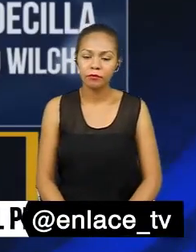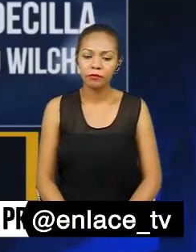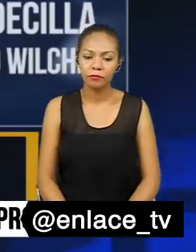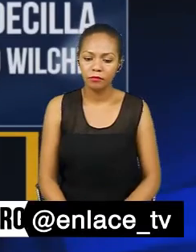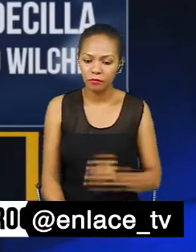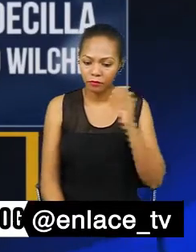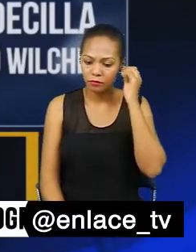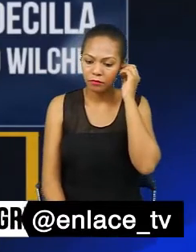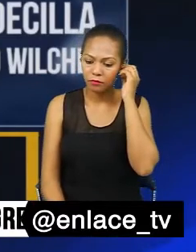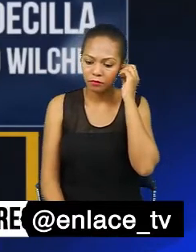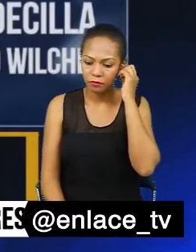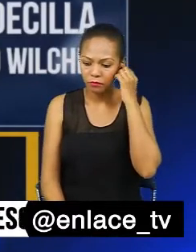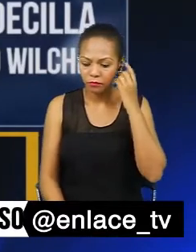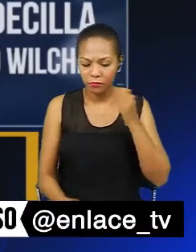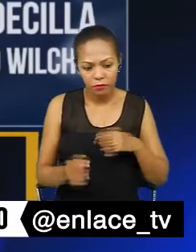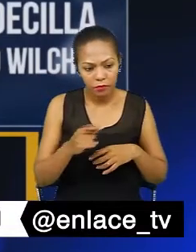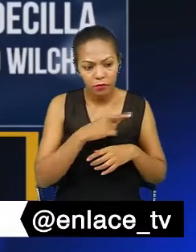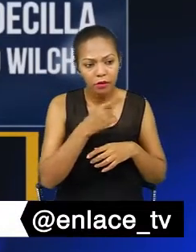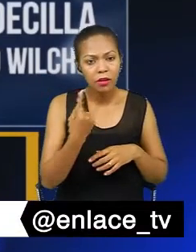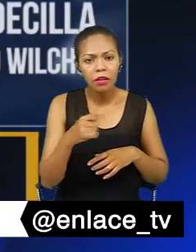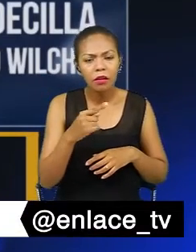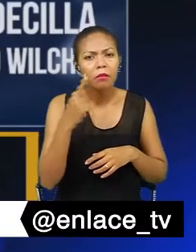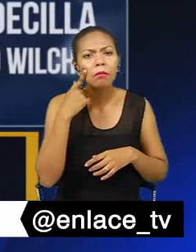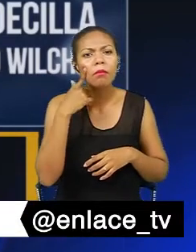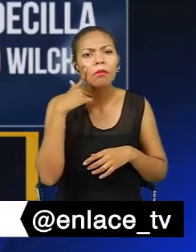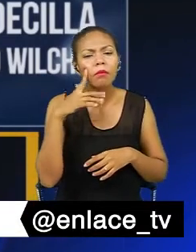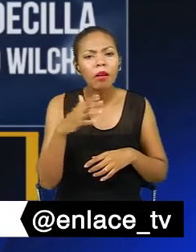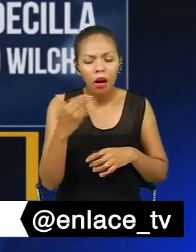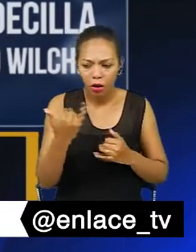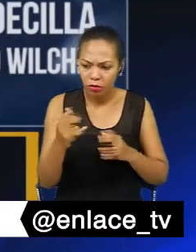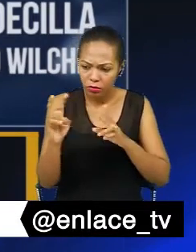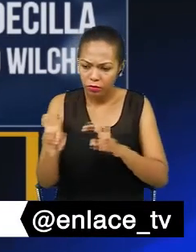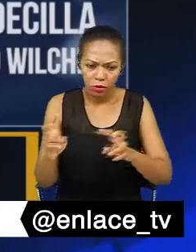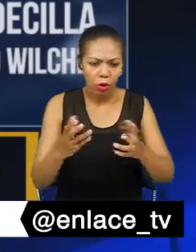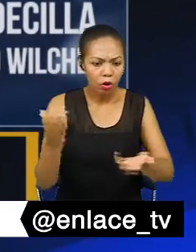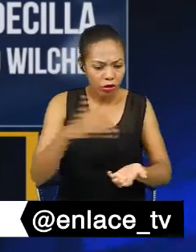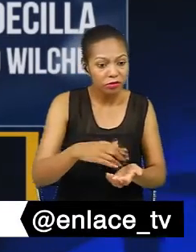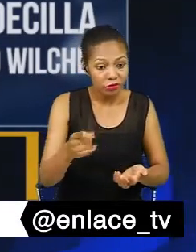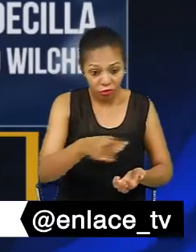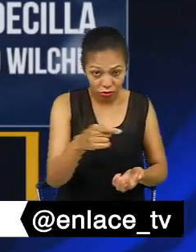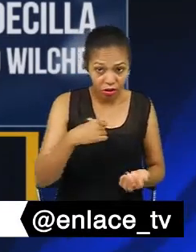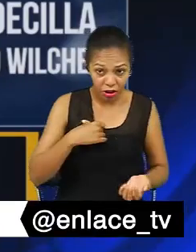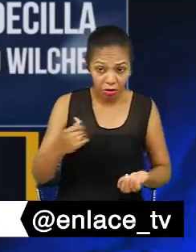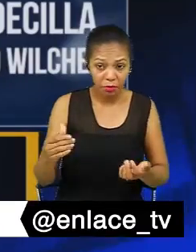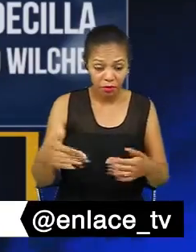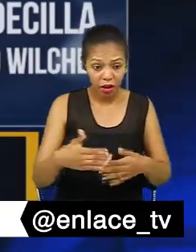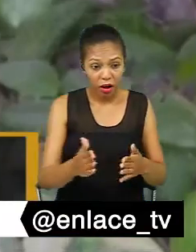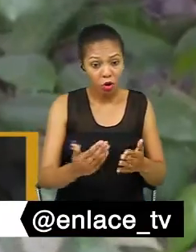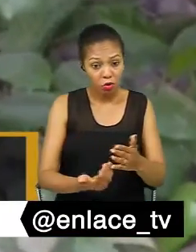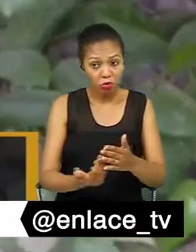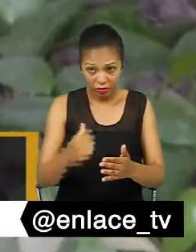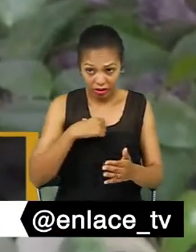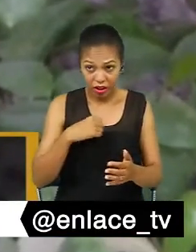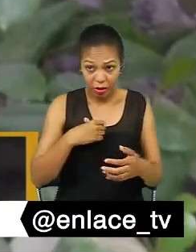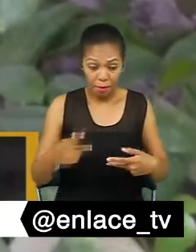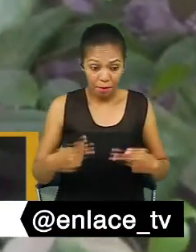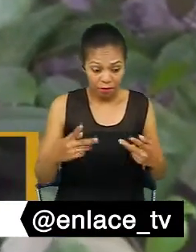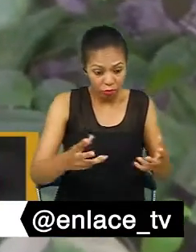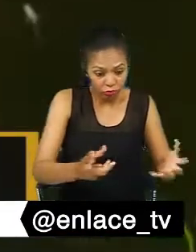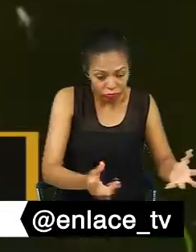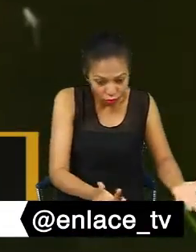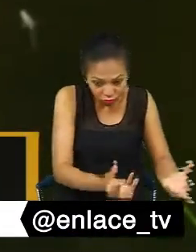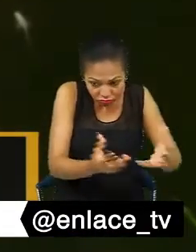que se puede hacer un plan de acción y se va a hacer un repoblamiento con peces, con peces de la quebrada. Realizada una visita